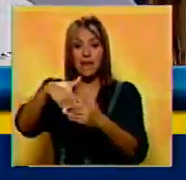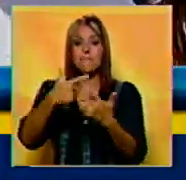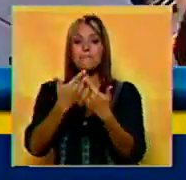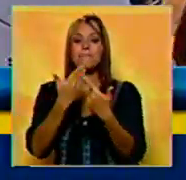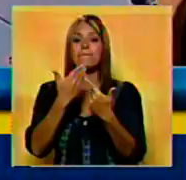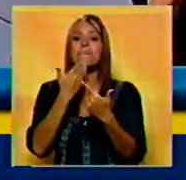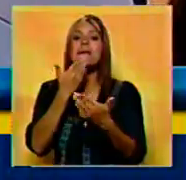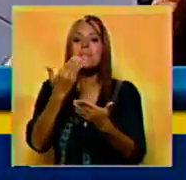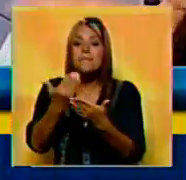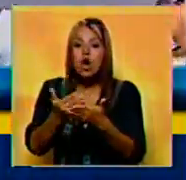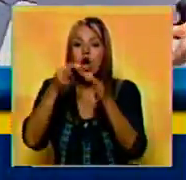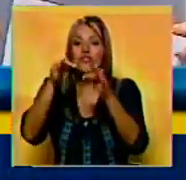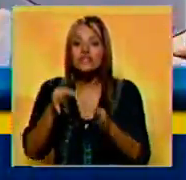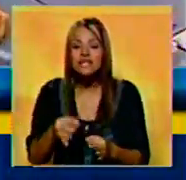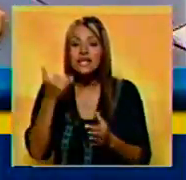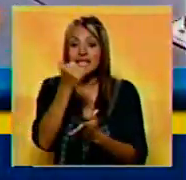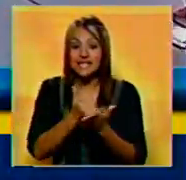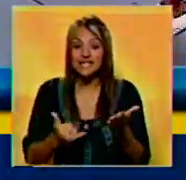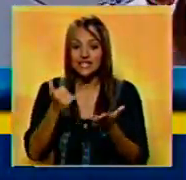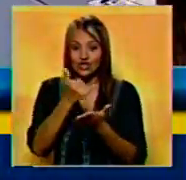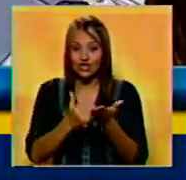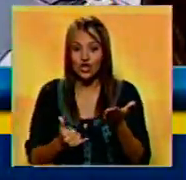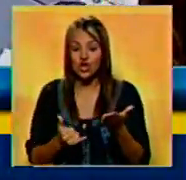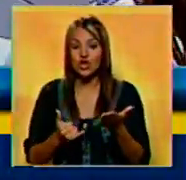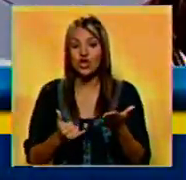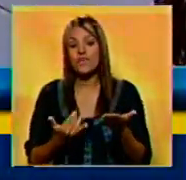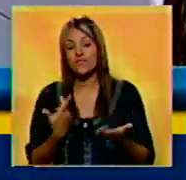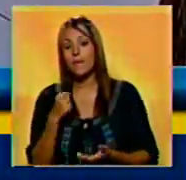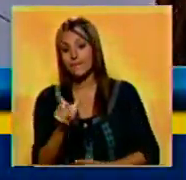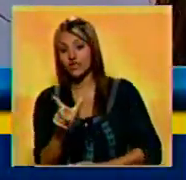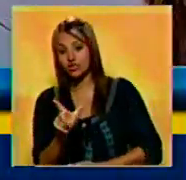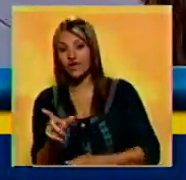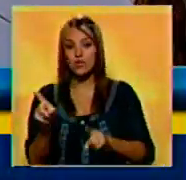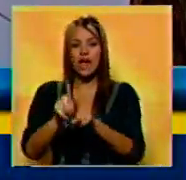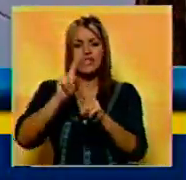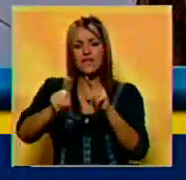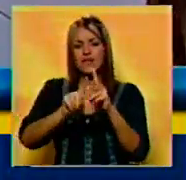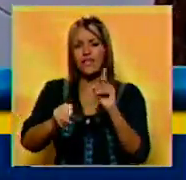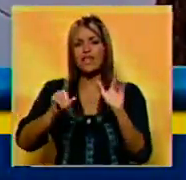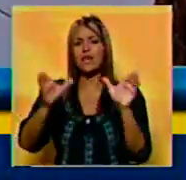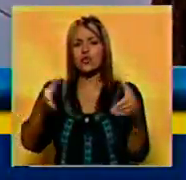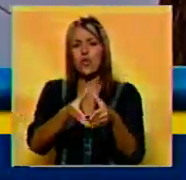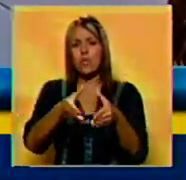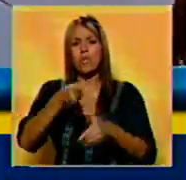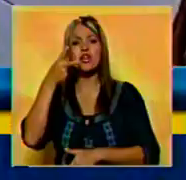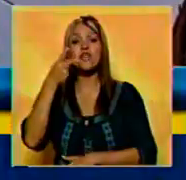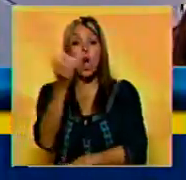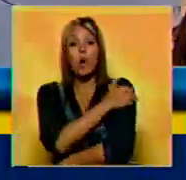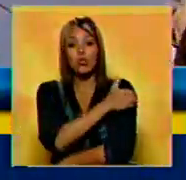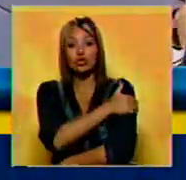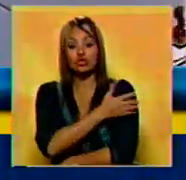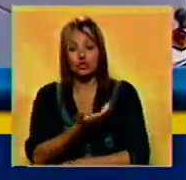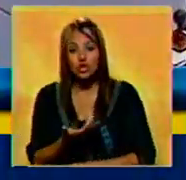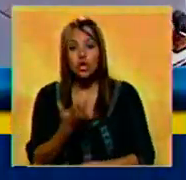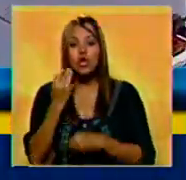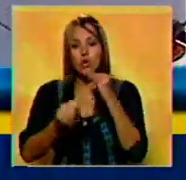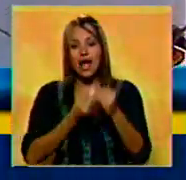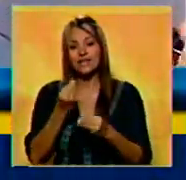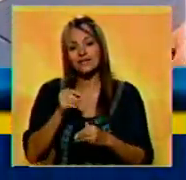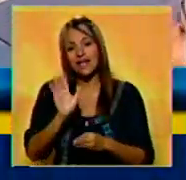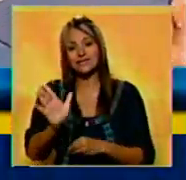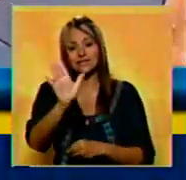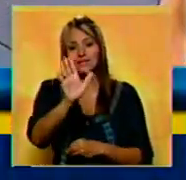las formalizaciones de las inscripciones y tanto el PSUV como distintas organizaciones políticas de la oposición han hecho lo